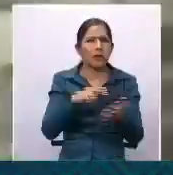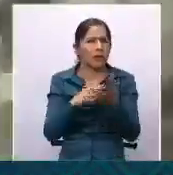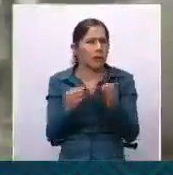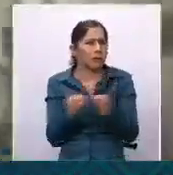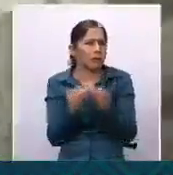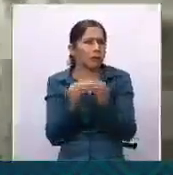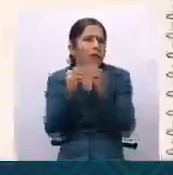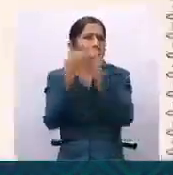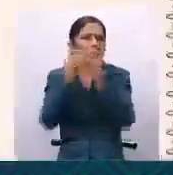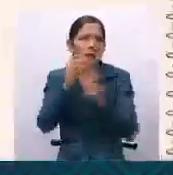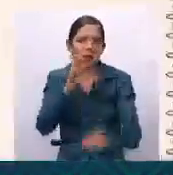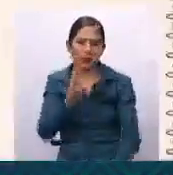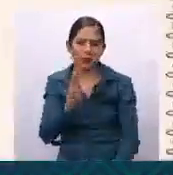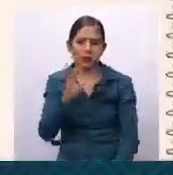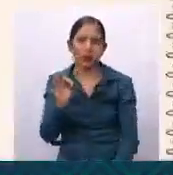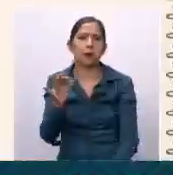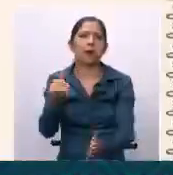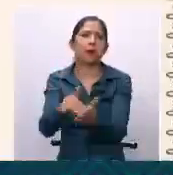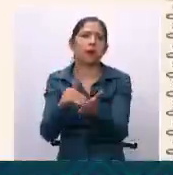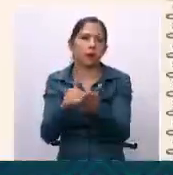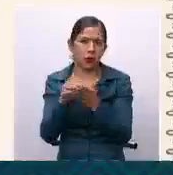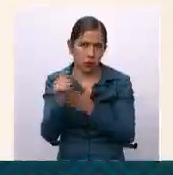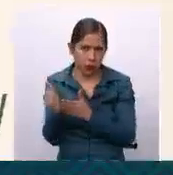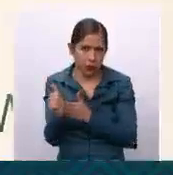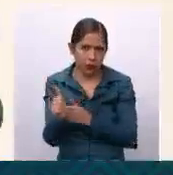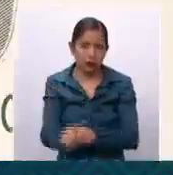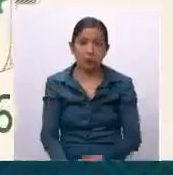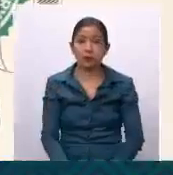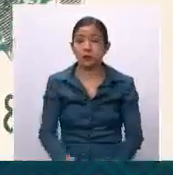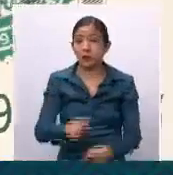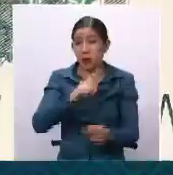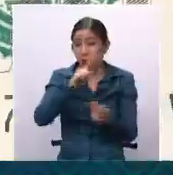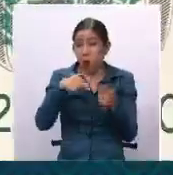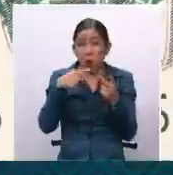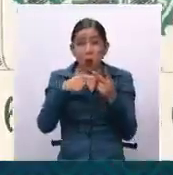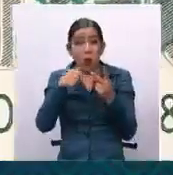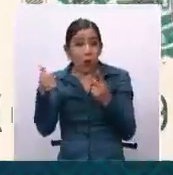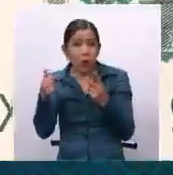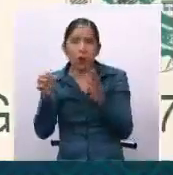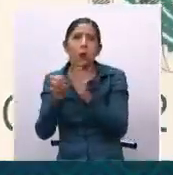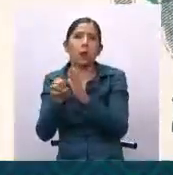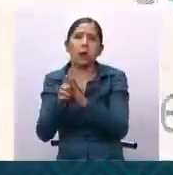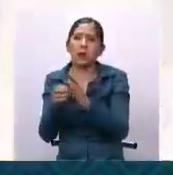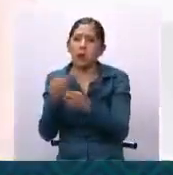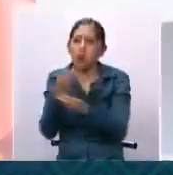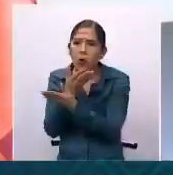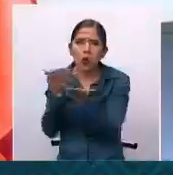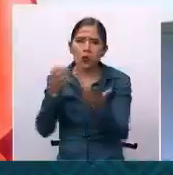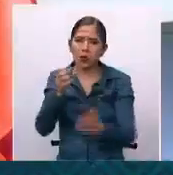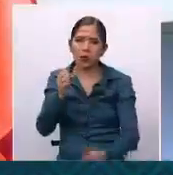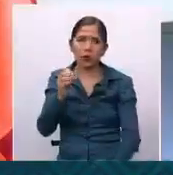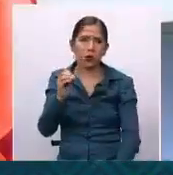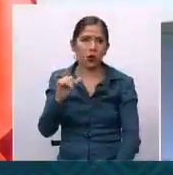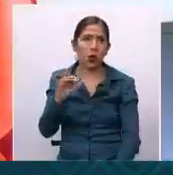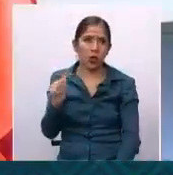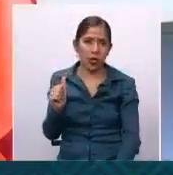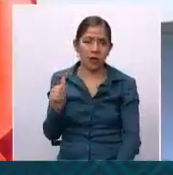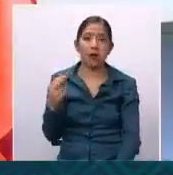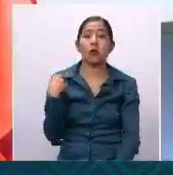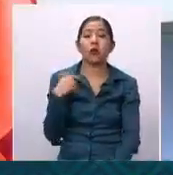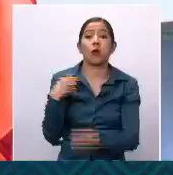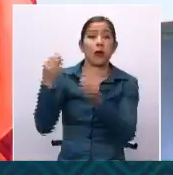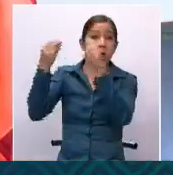de dólares. Otro de los productos son los derivados de la soya, donde también hemos tenido un incremento tanto en